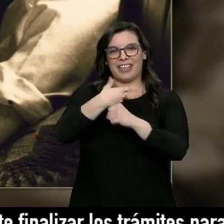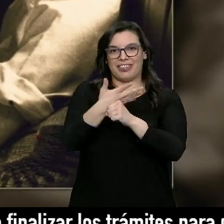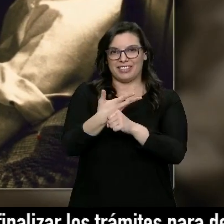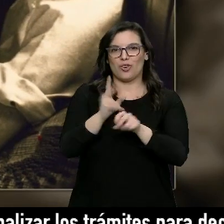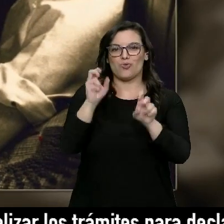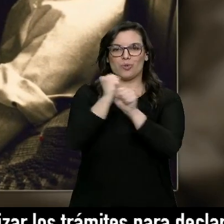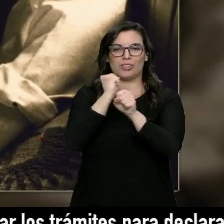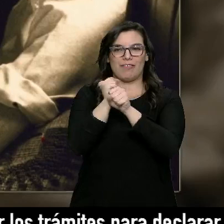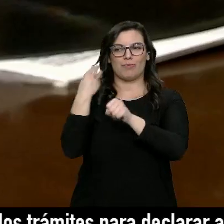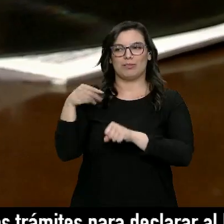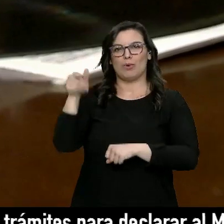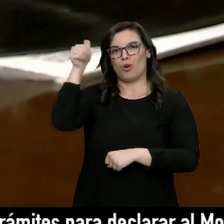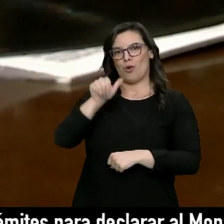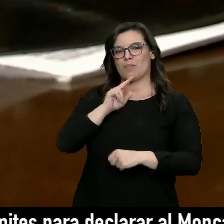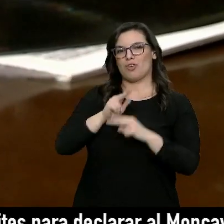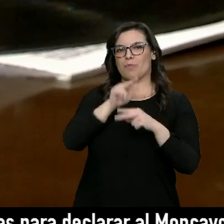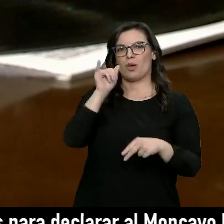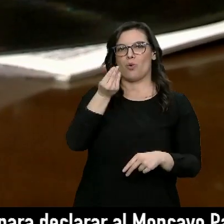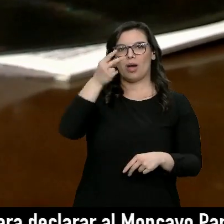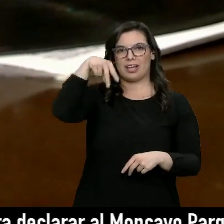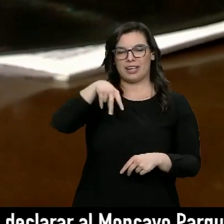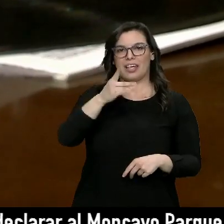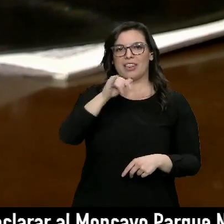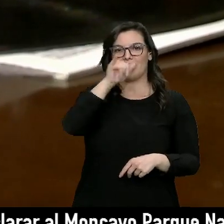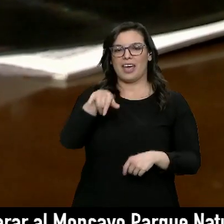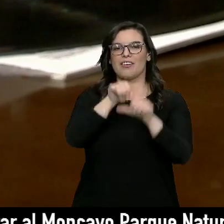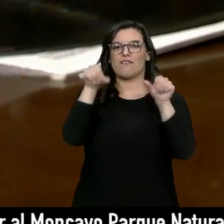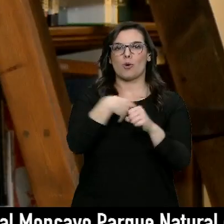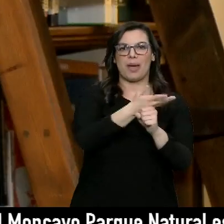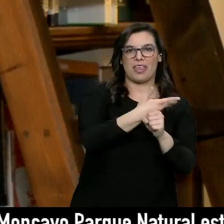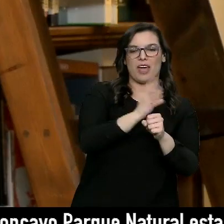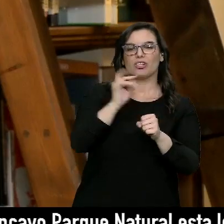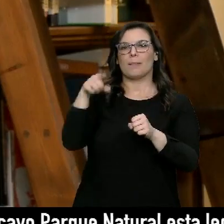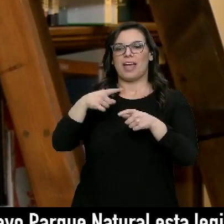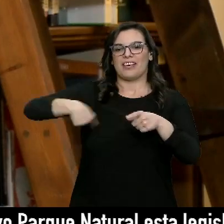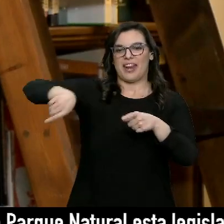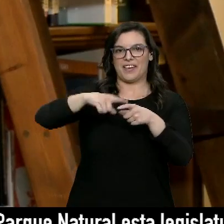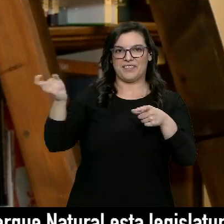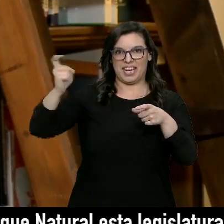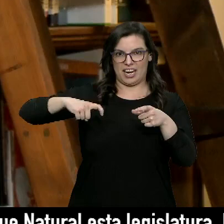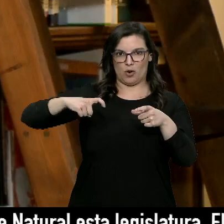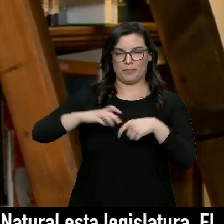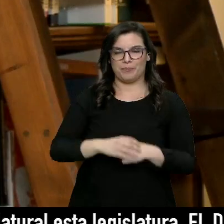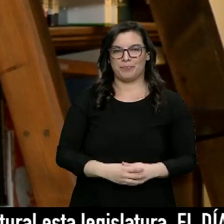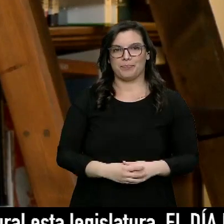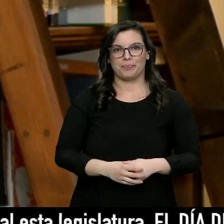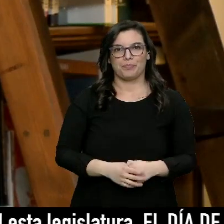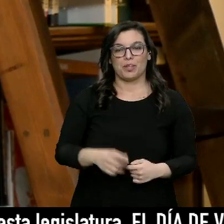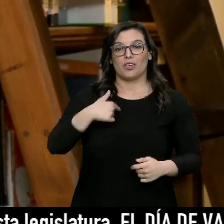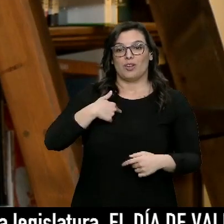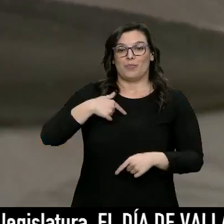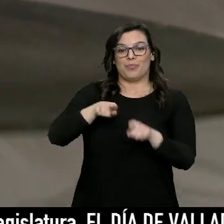trabajo de Joaquín Díaz, que lanzará en formato CD y en vinilo. Vuelvo al